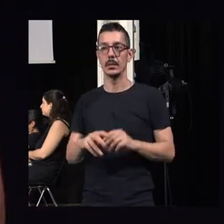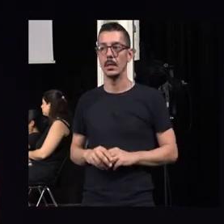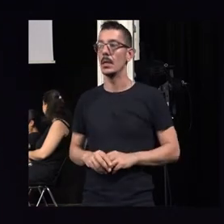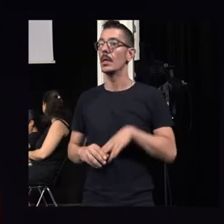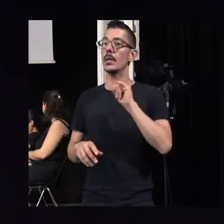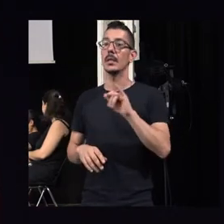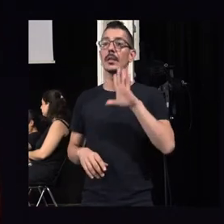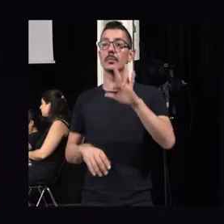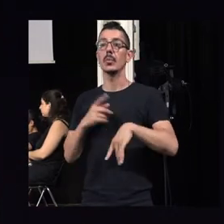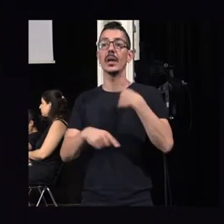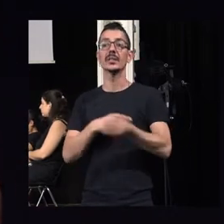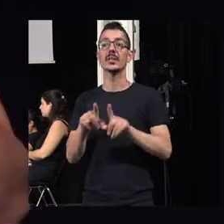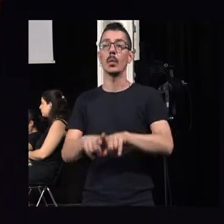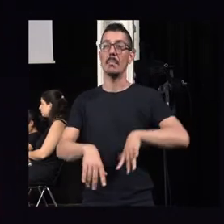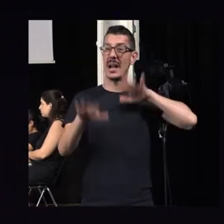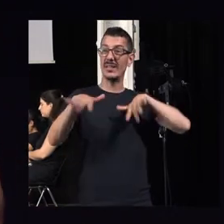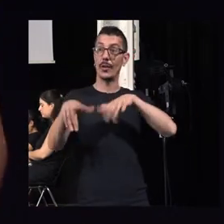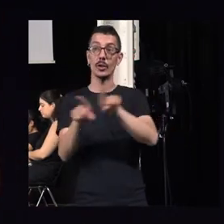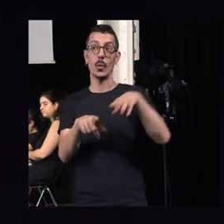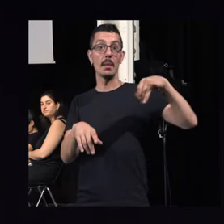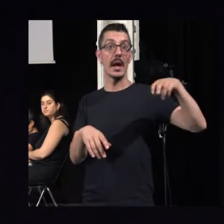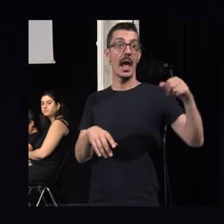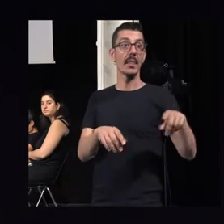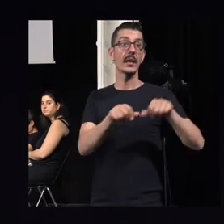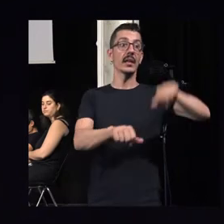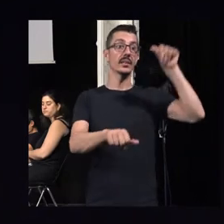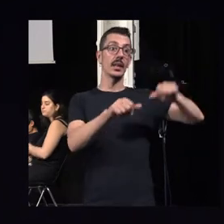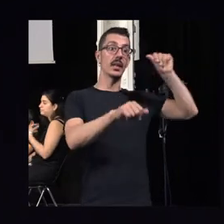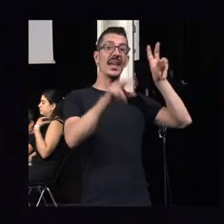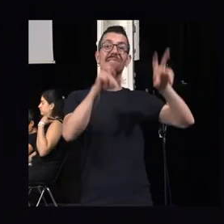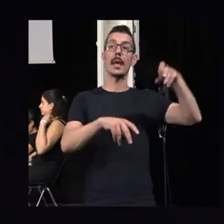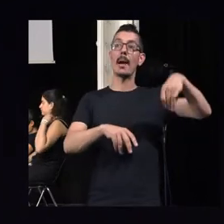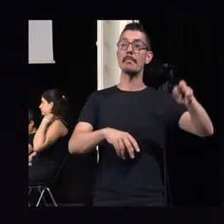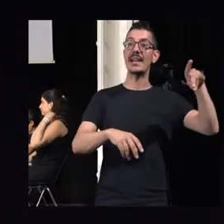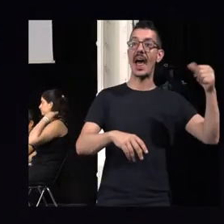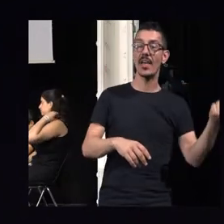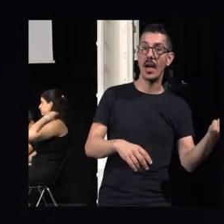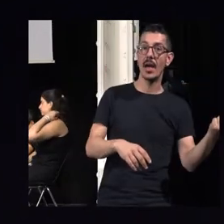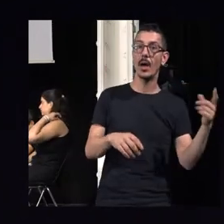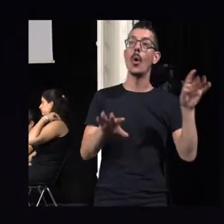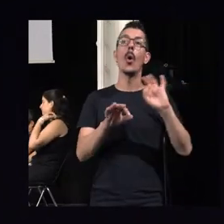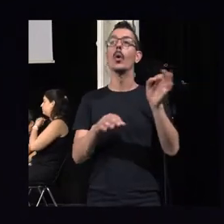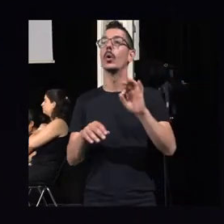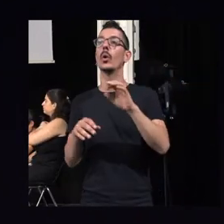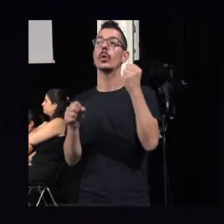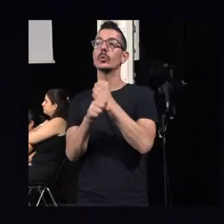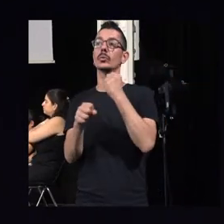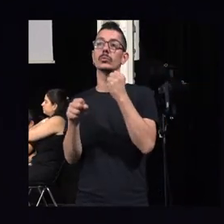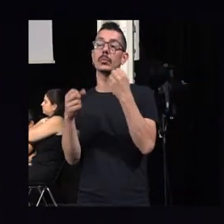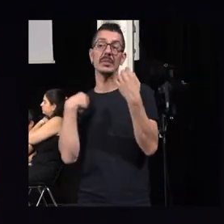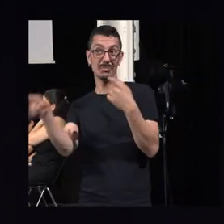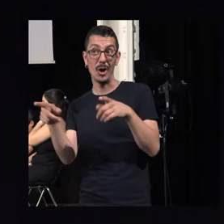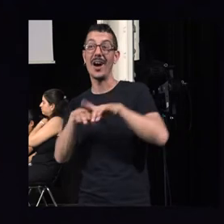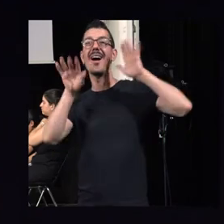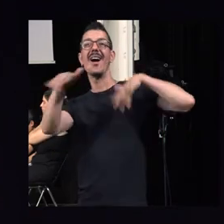No hubo manifestaciones multitudinarias como las que tuvimos ayer y antes de ayer cuando sucedió lo de la compañera trabajadora sexual. Entonces parece